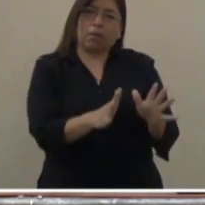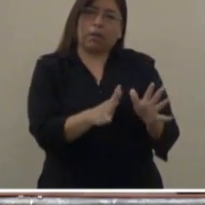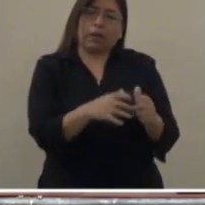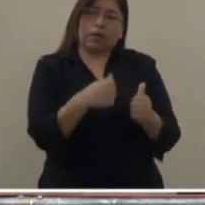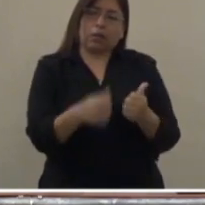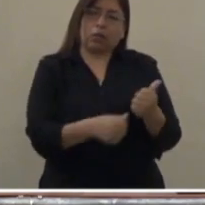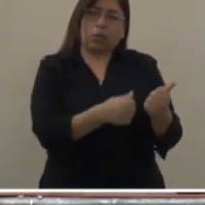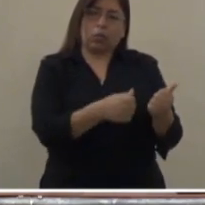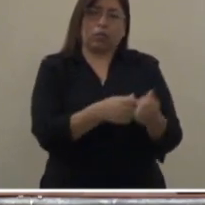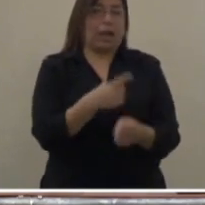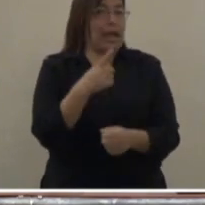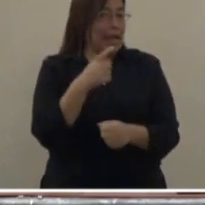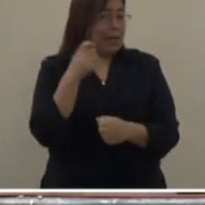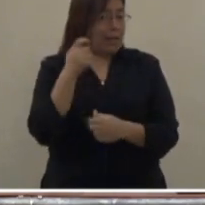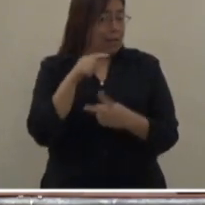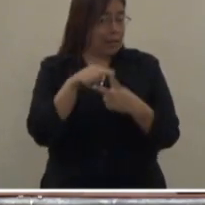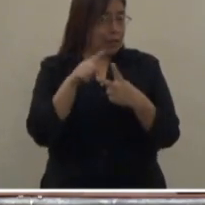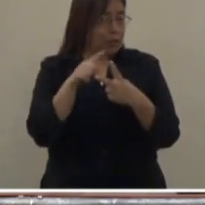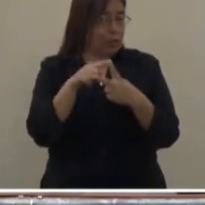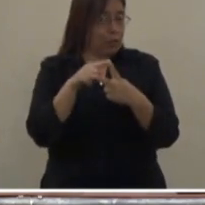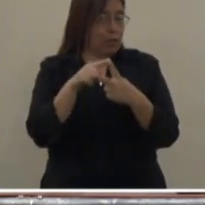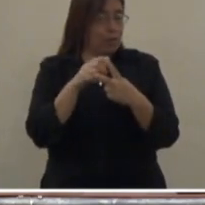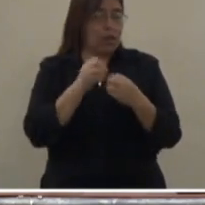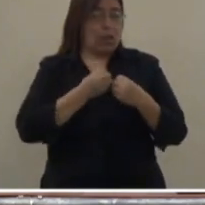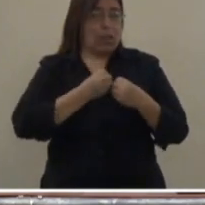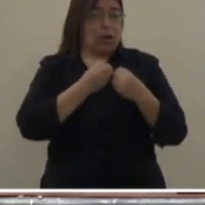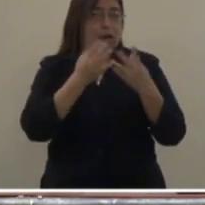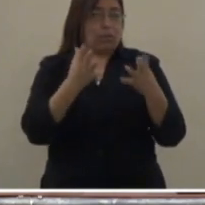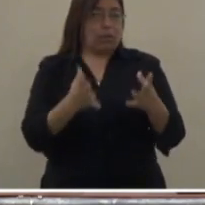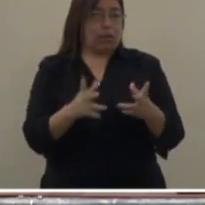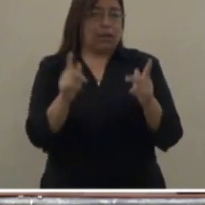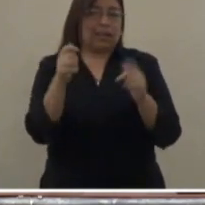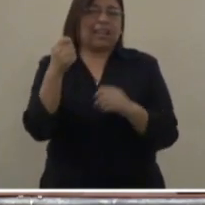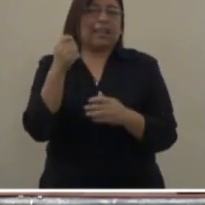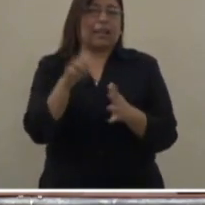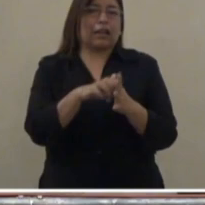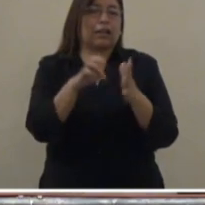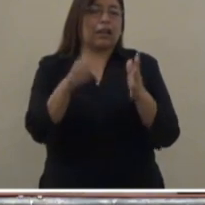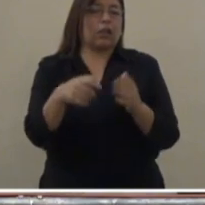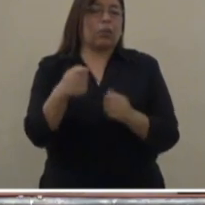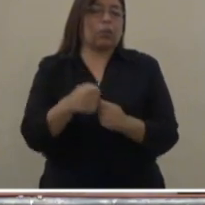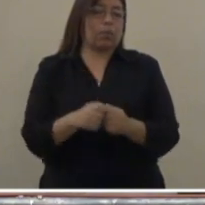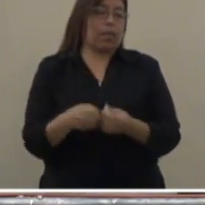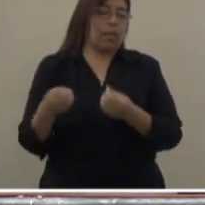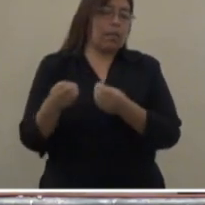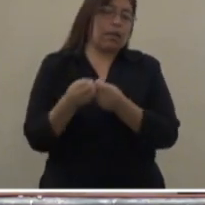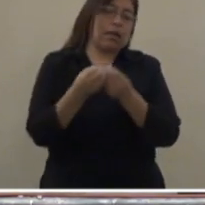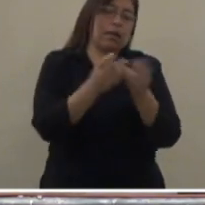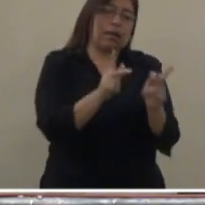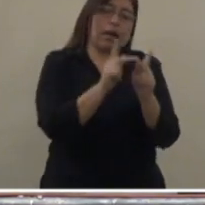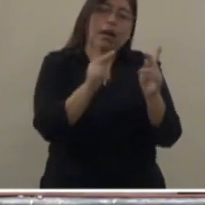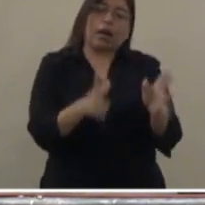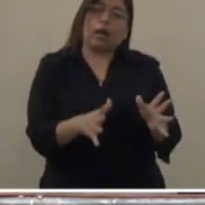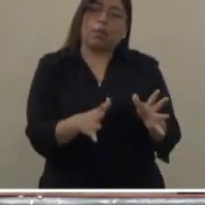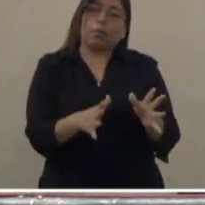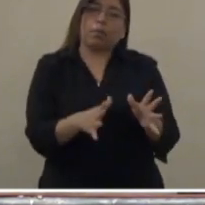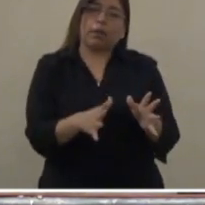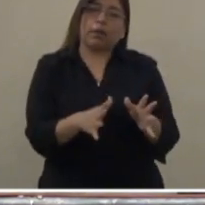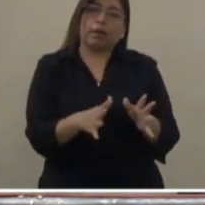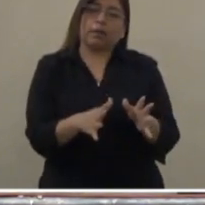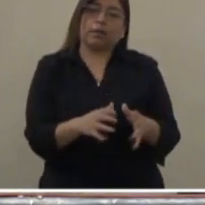misericordia: la paz esté con ustedes. Así se saludan en